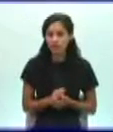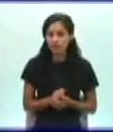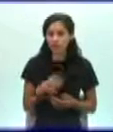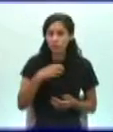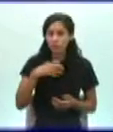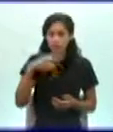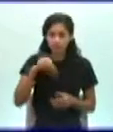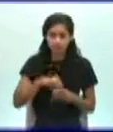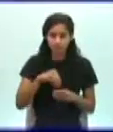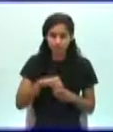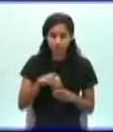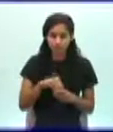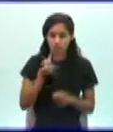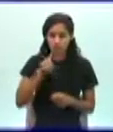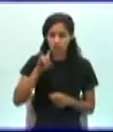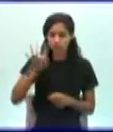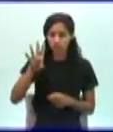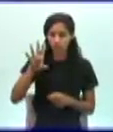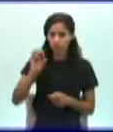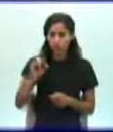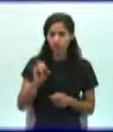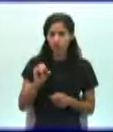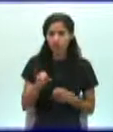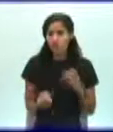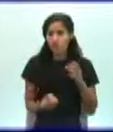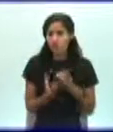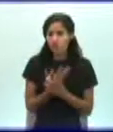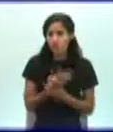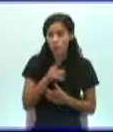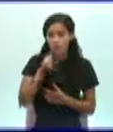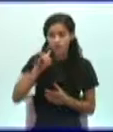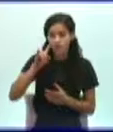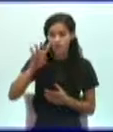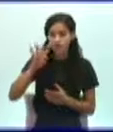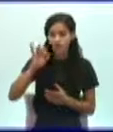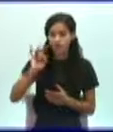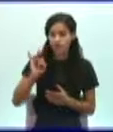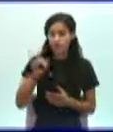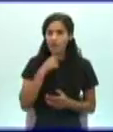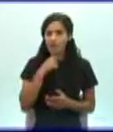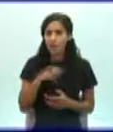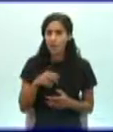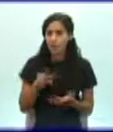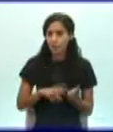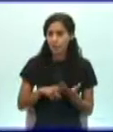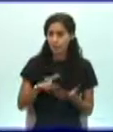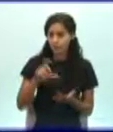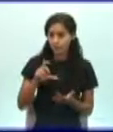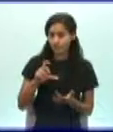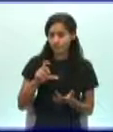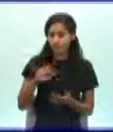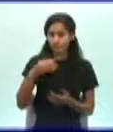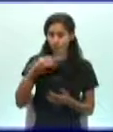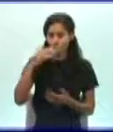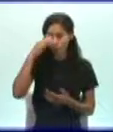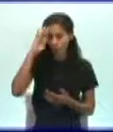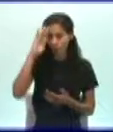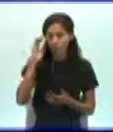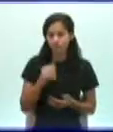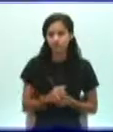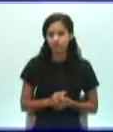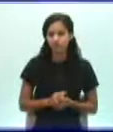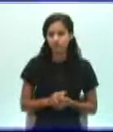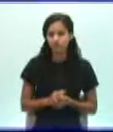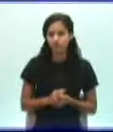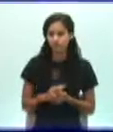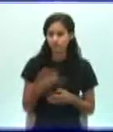Constituyente de 1940. Fundó en 1947 el Partido del Pueblo Cubano Ortodoxo.